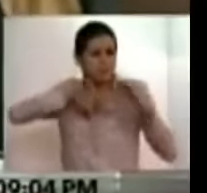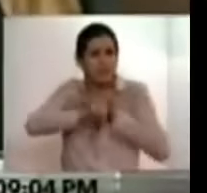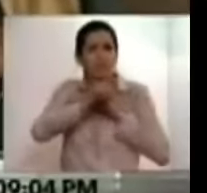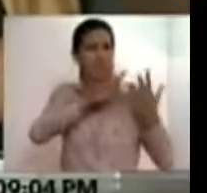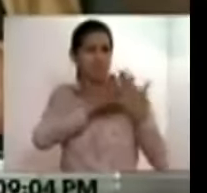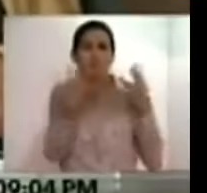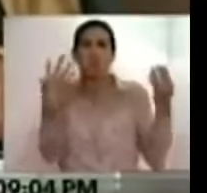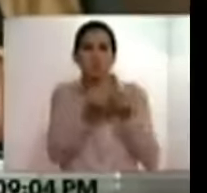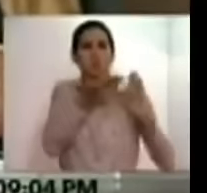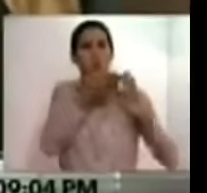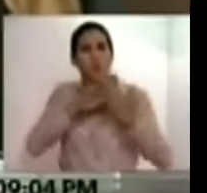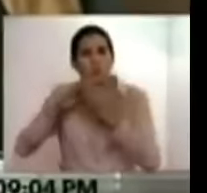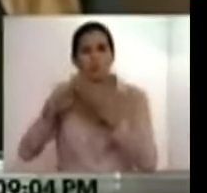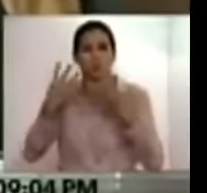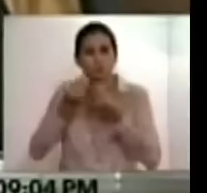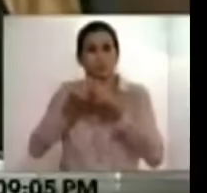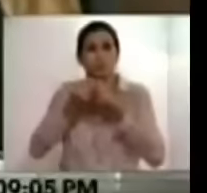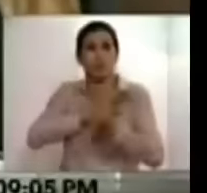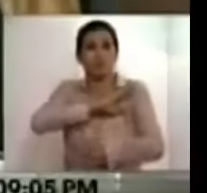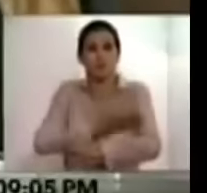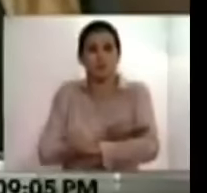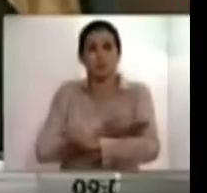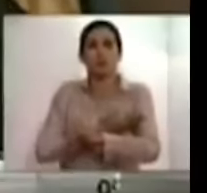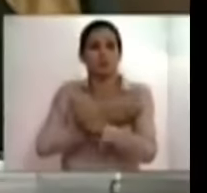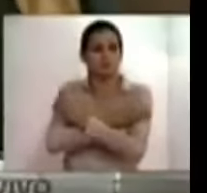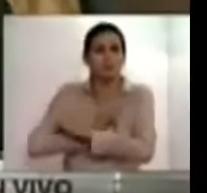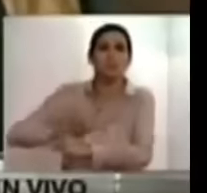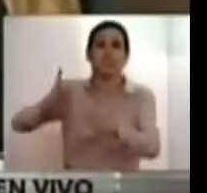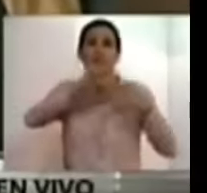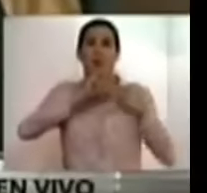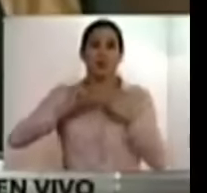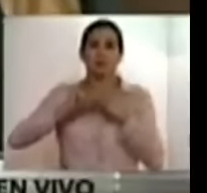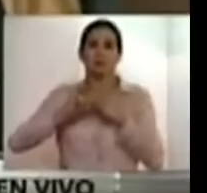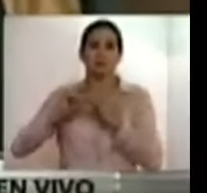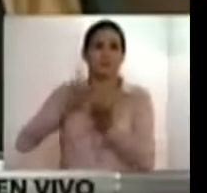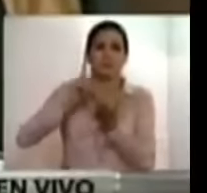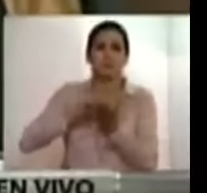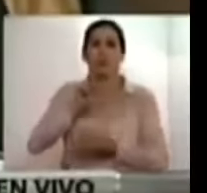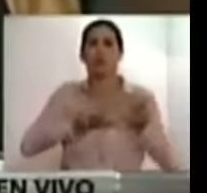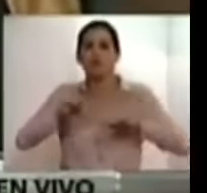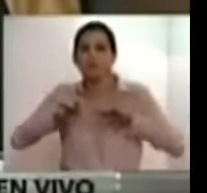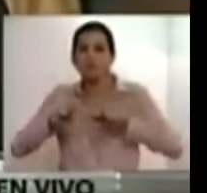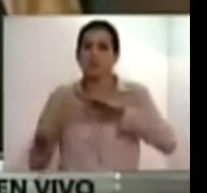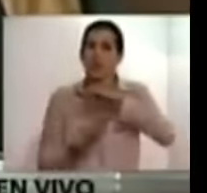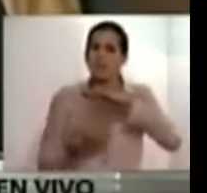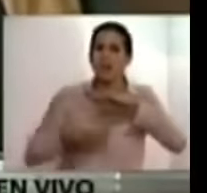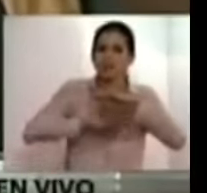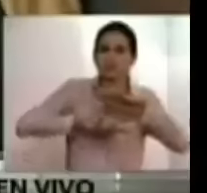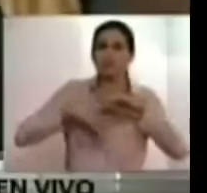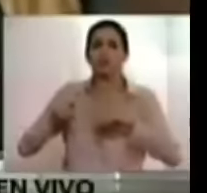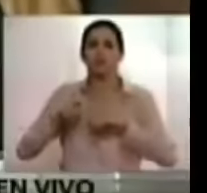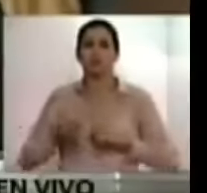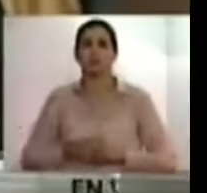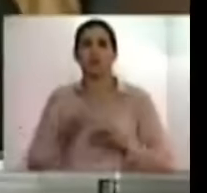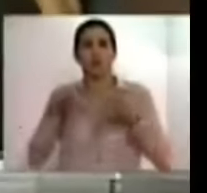a sus organizaciones, el fortalecimiento y democratización cada vez más de las UVC, de las estructuras de base de los partidos, de los movimientos